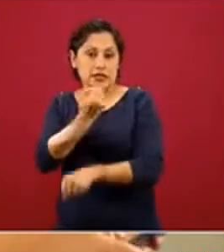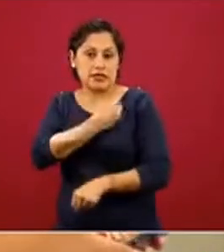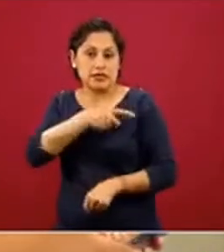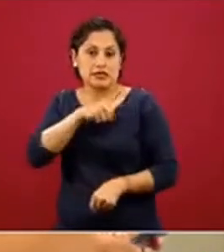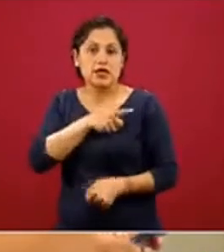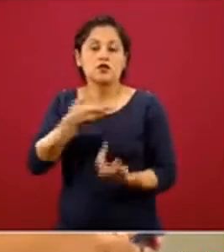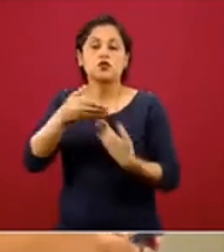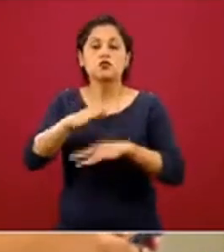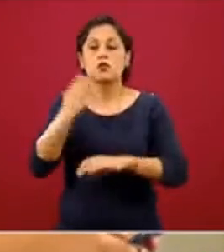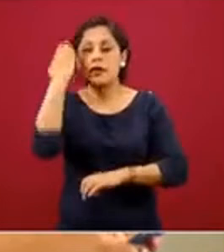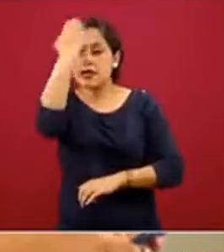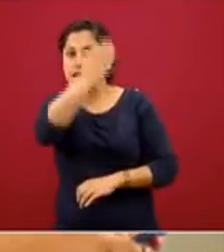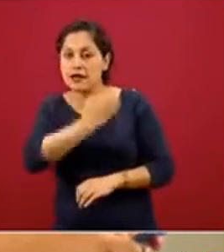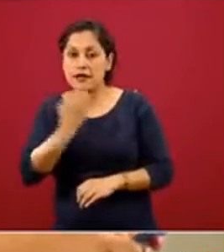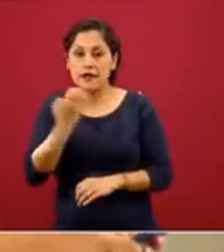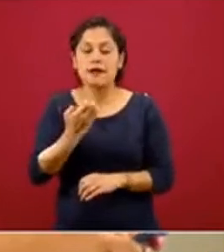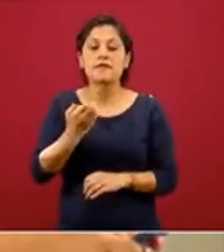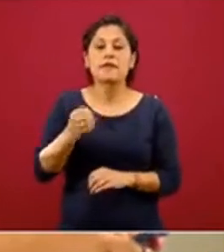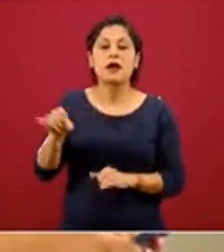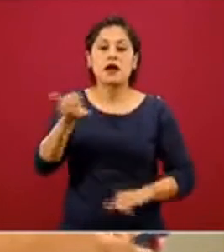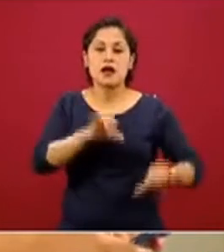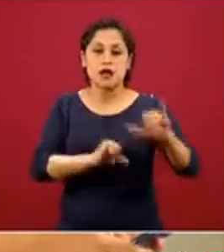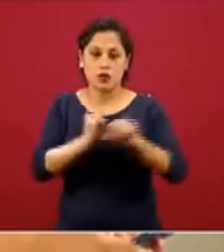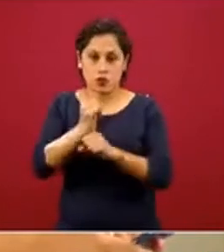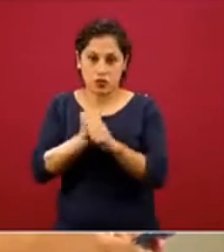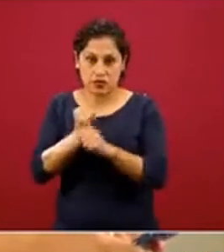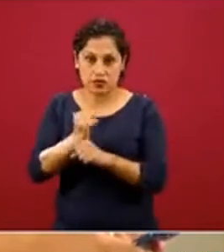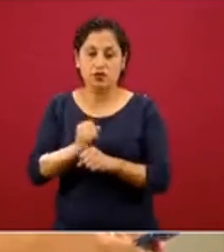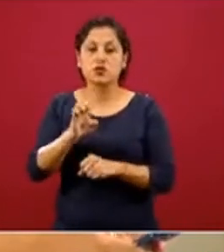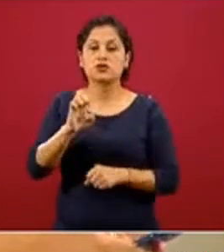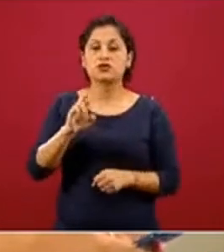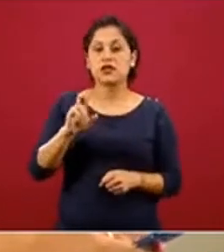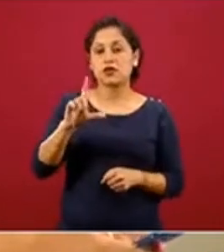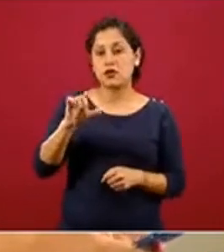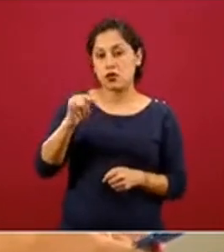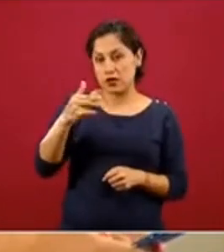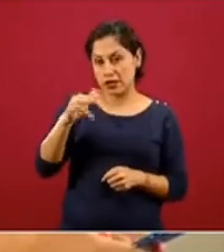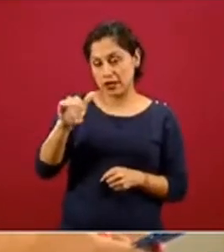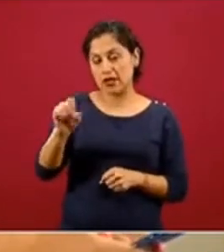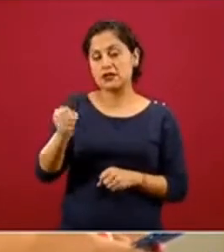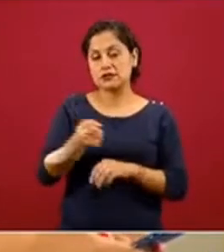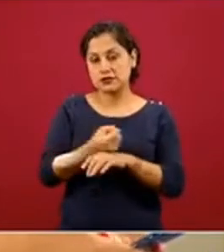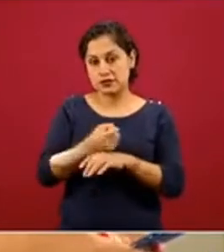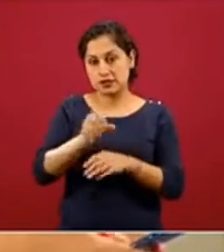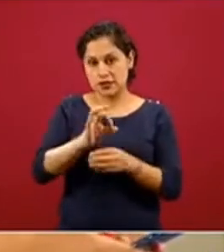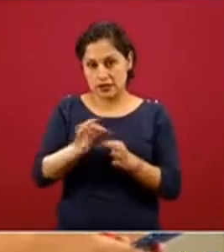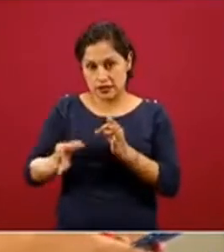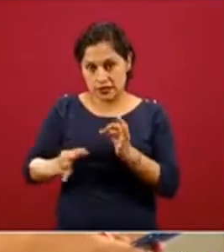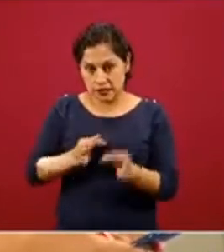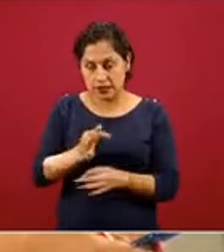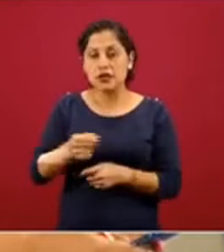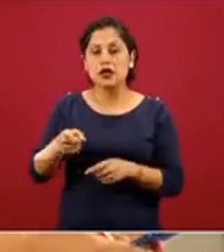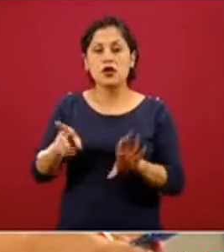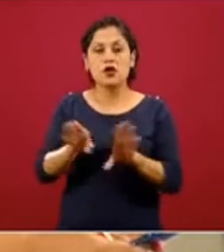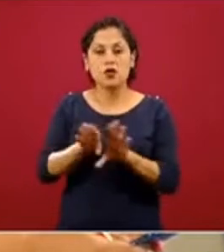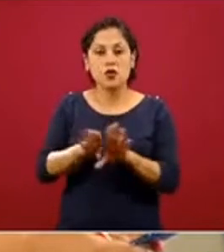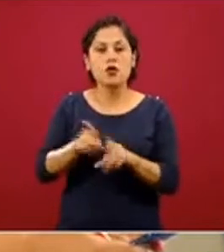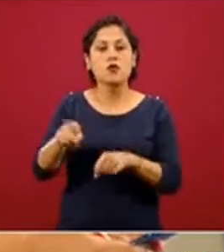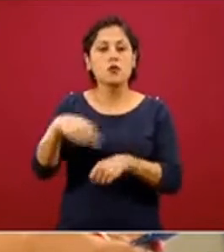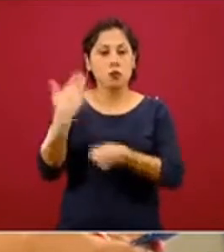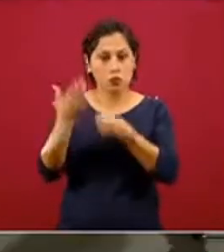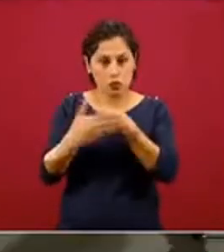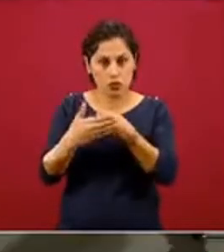serológicas. Hablaron sobre 10 nuevos marcas, o si se pueden conseguir, dónde se pueden conseguir, cómo se van a aplicar.